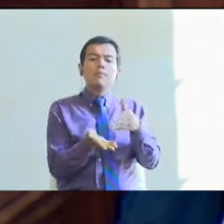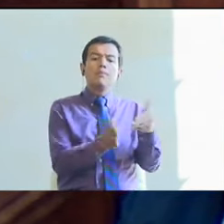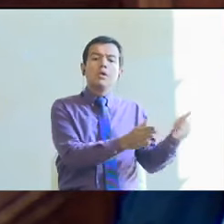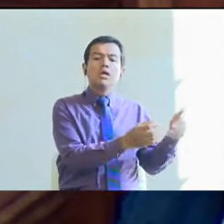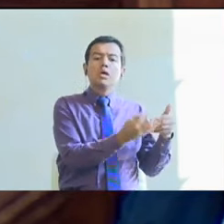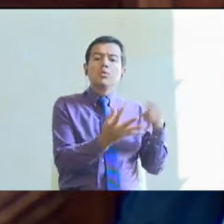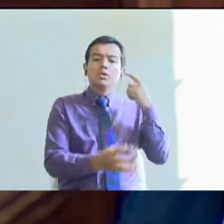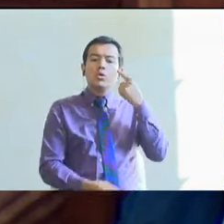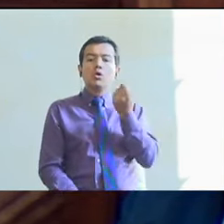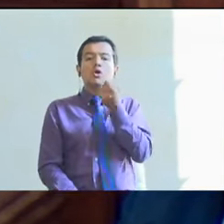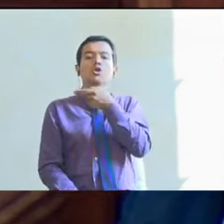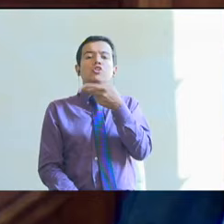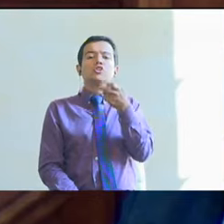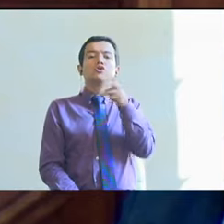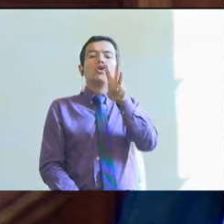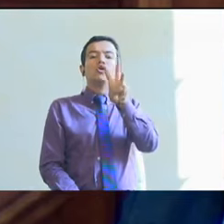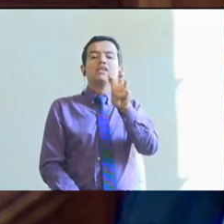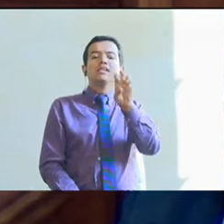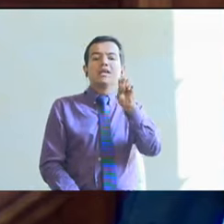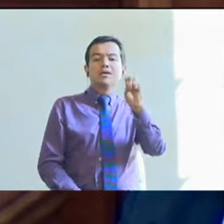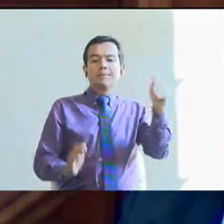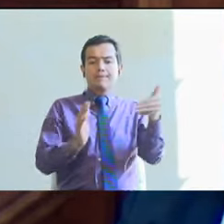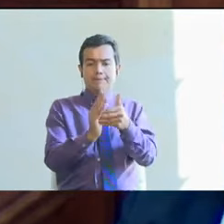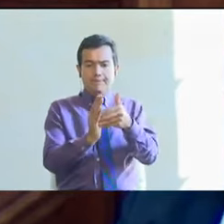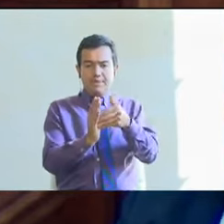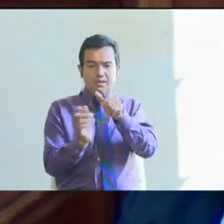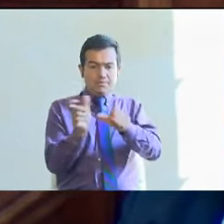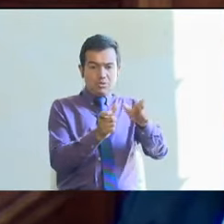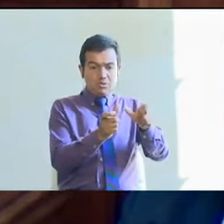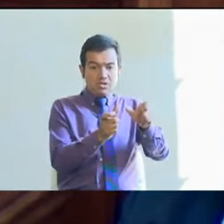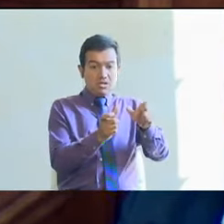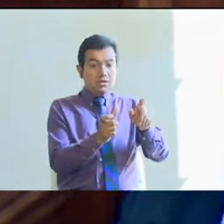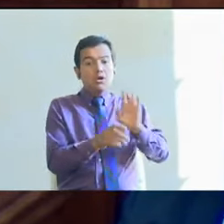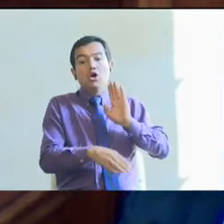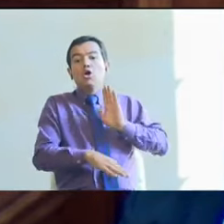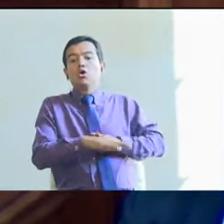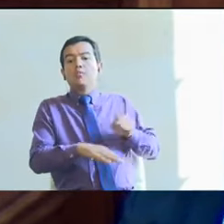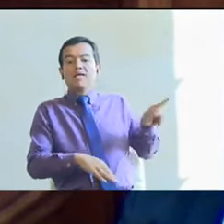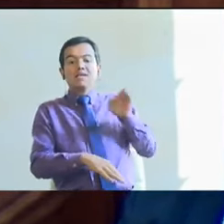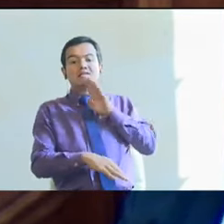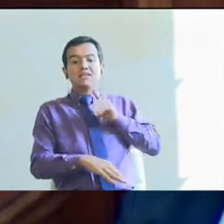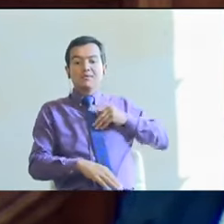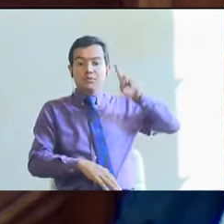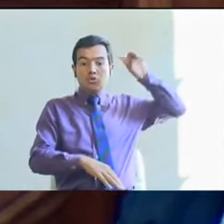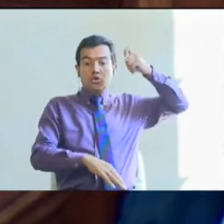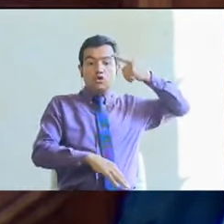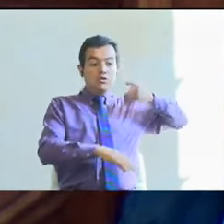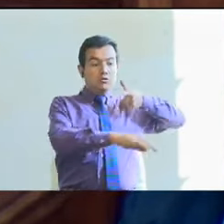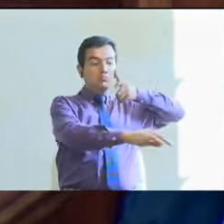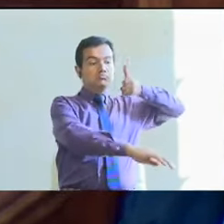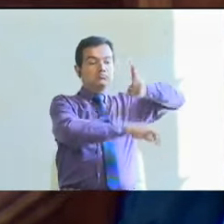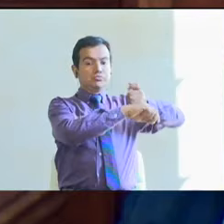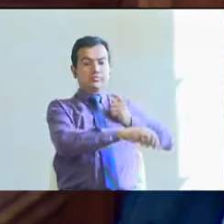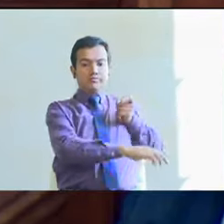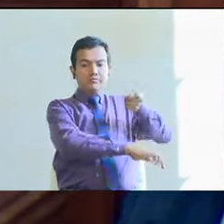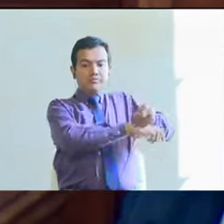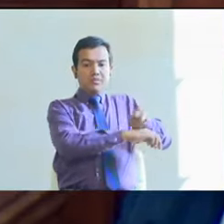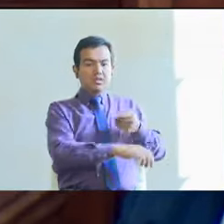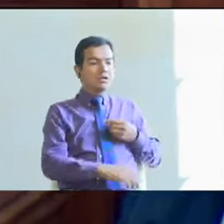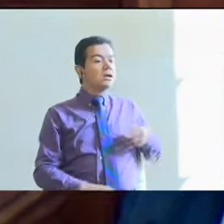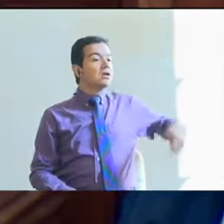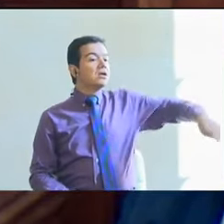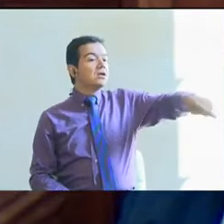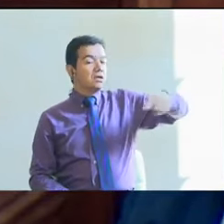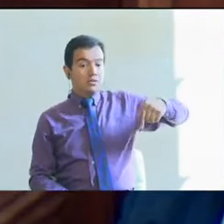19 años gracias a un r que tiene un poder judicial controlado con una impunidad 92 y el ciudadano común el ciudadano